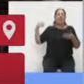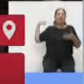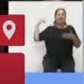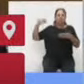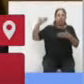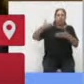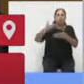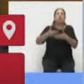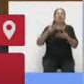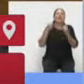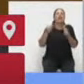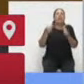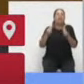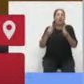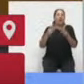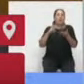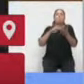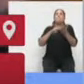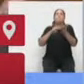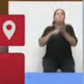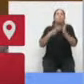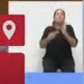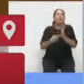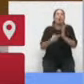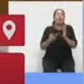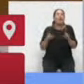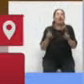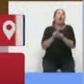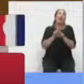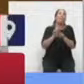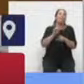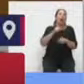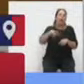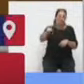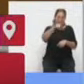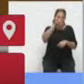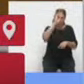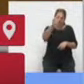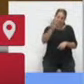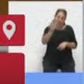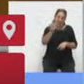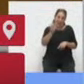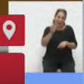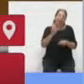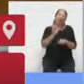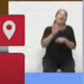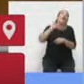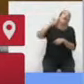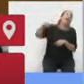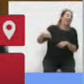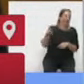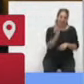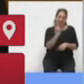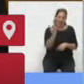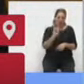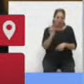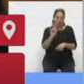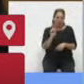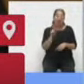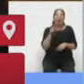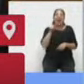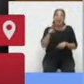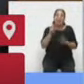oficial que tenemos a partir de hoy en 820 pesos, y el ministro de Economía habló después de un crawling peg,